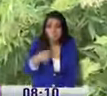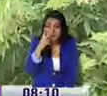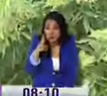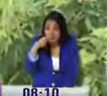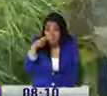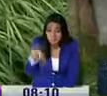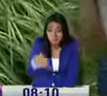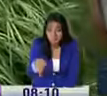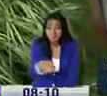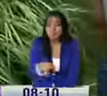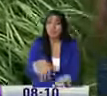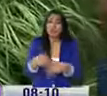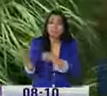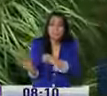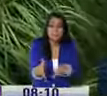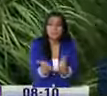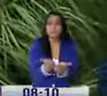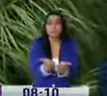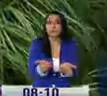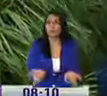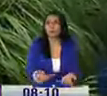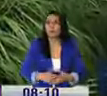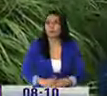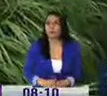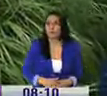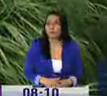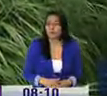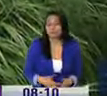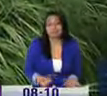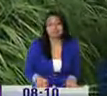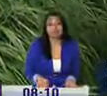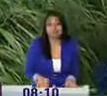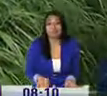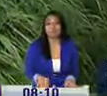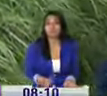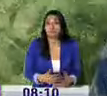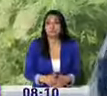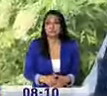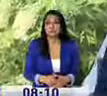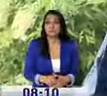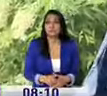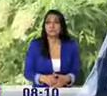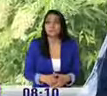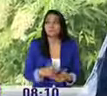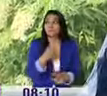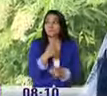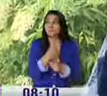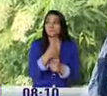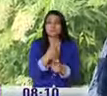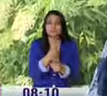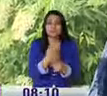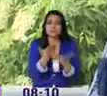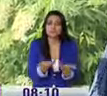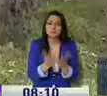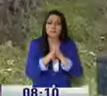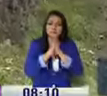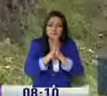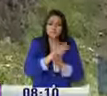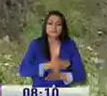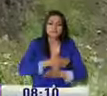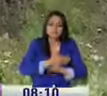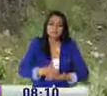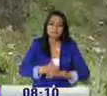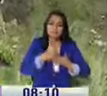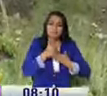aquí cómo han botado la basura, los escombros, todo eso de todos lados. Entonces, queremos que por favor nos ayuden.